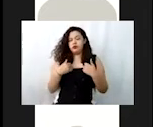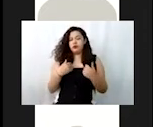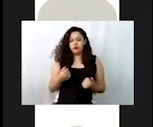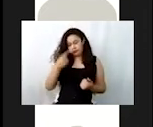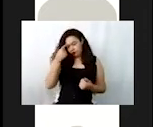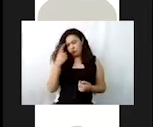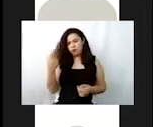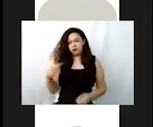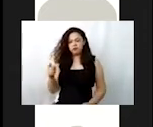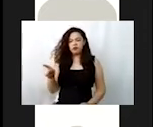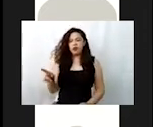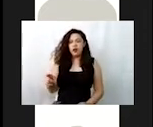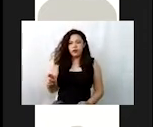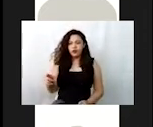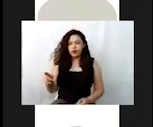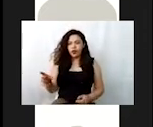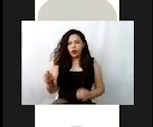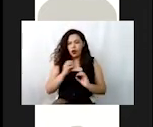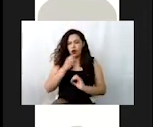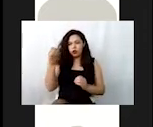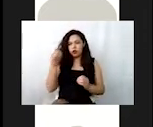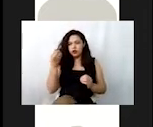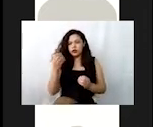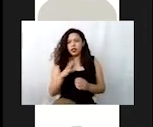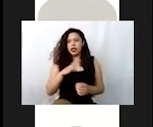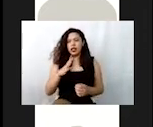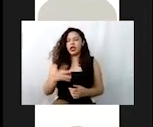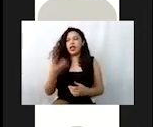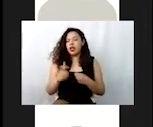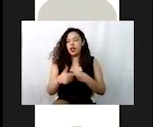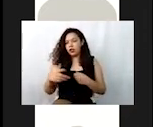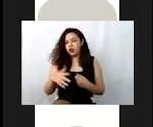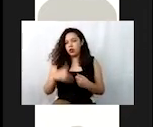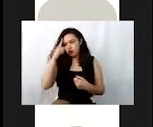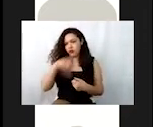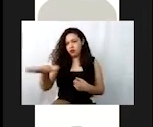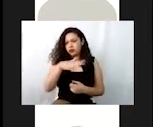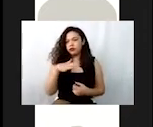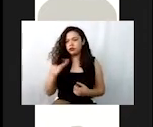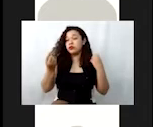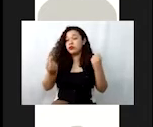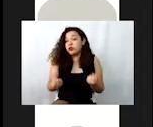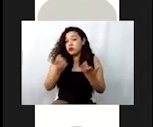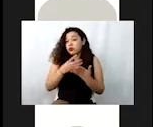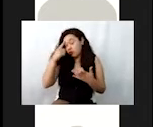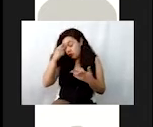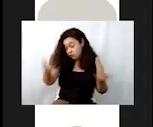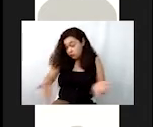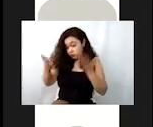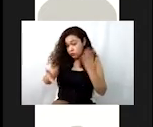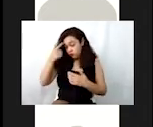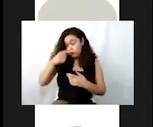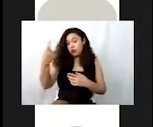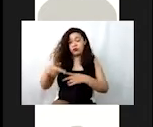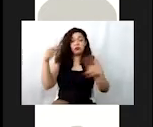mandato organizacional que tiene, que es un eje fuertemente ambiental, no solo contribuye a aquellos objetivos que